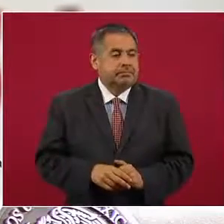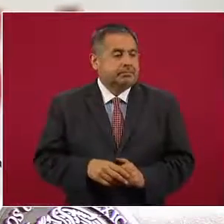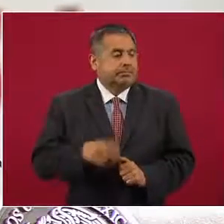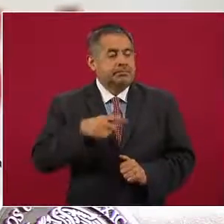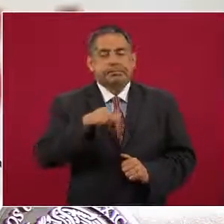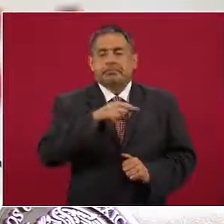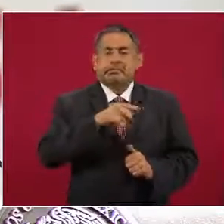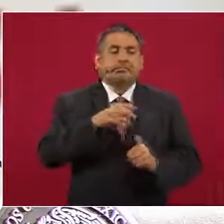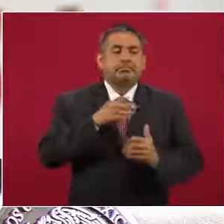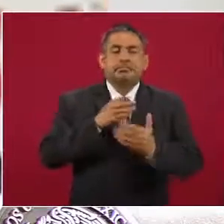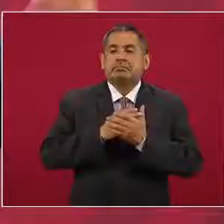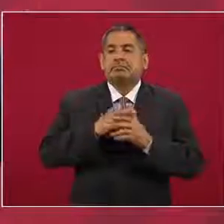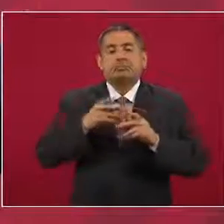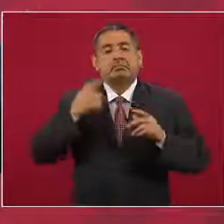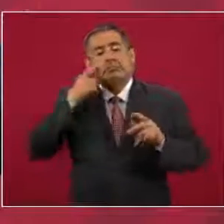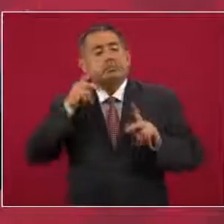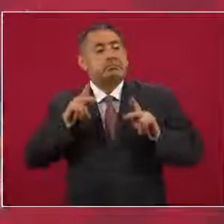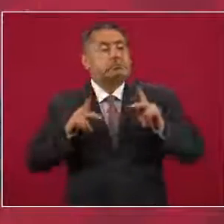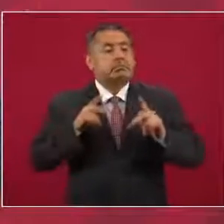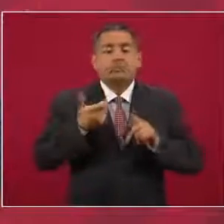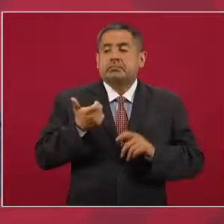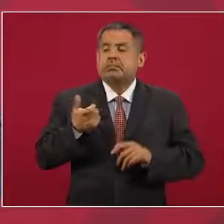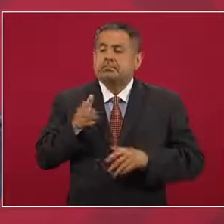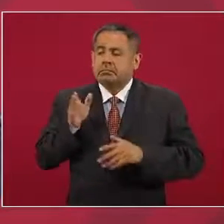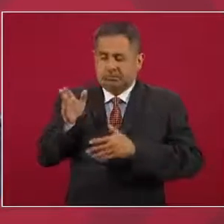visitas para ver cuánto